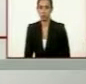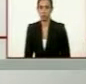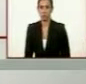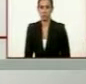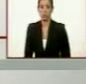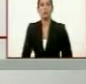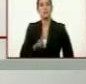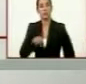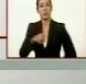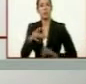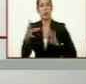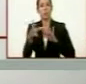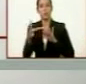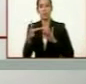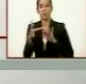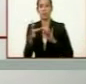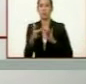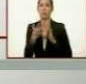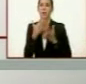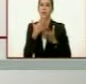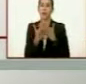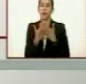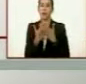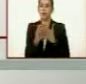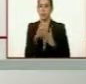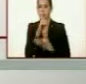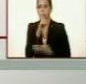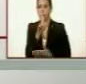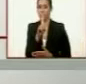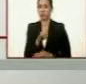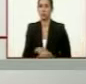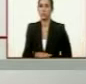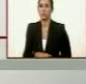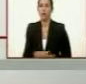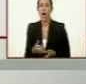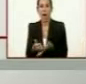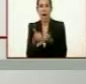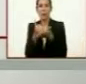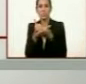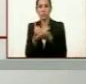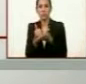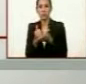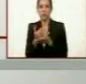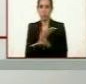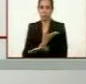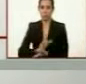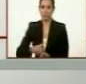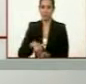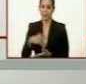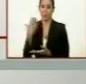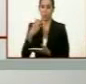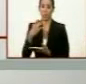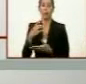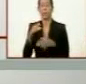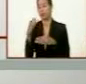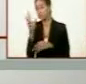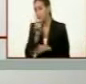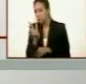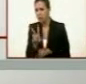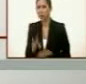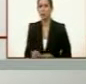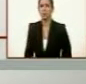hecho contacto, gracias también a una orientación que dio el vicepresidente de la República, Elías Agua, con quien hablamos el